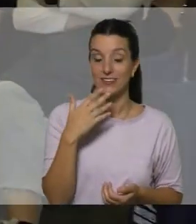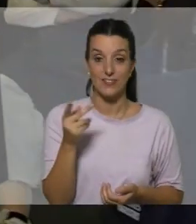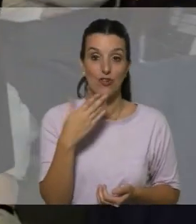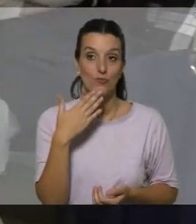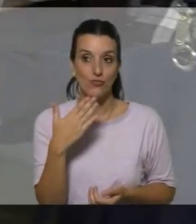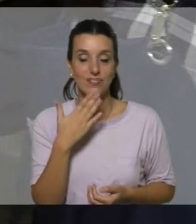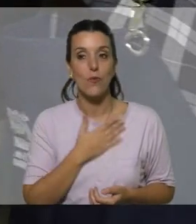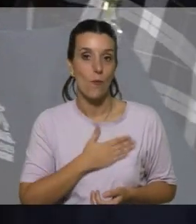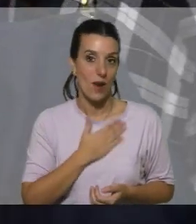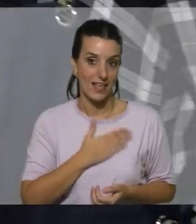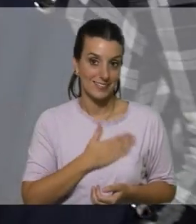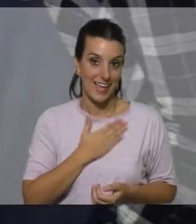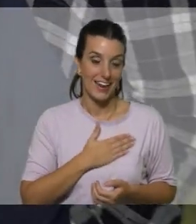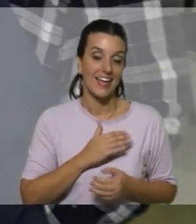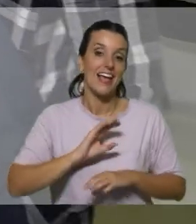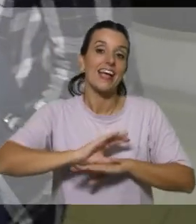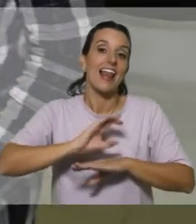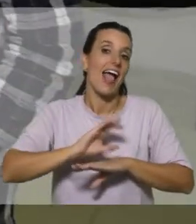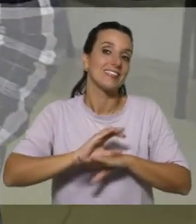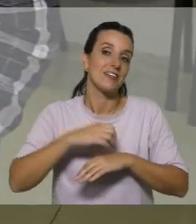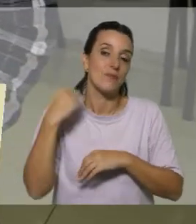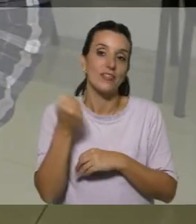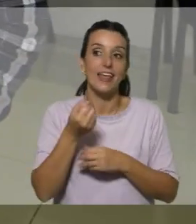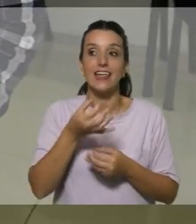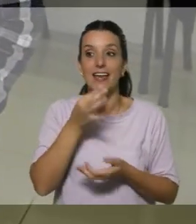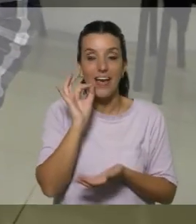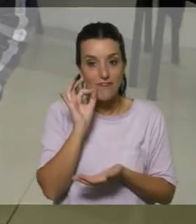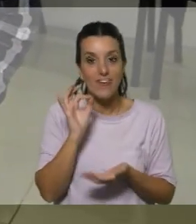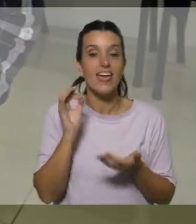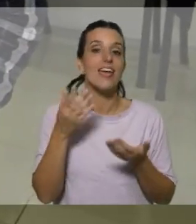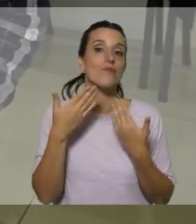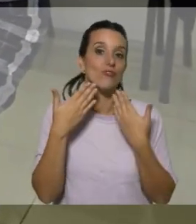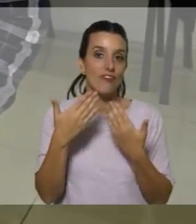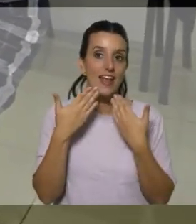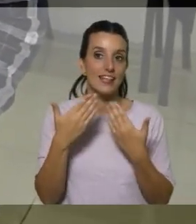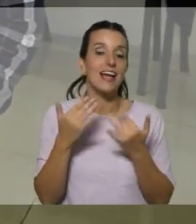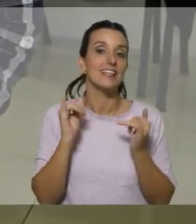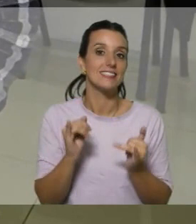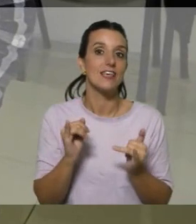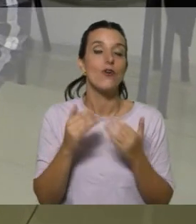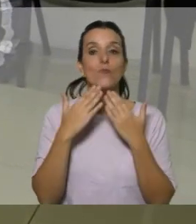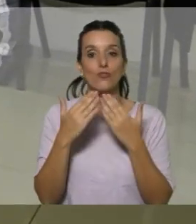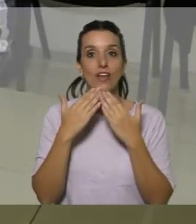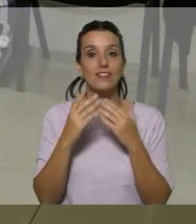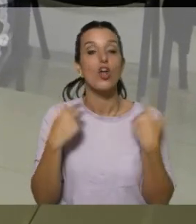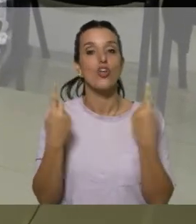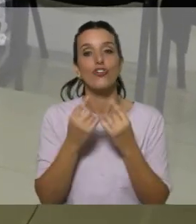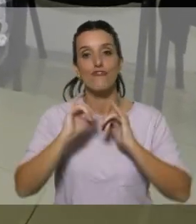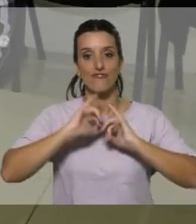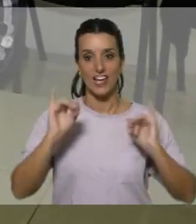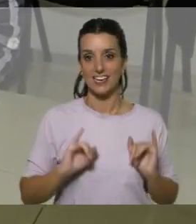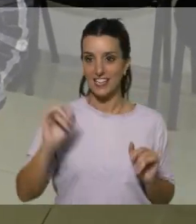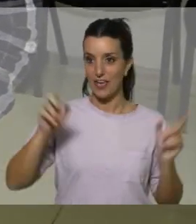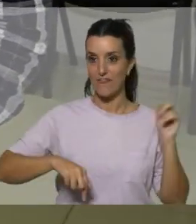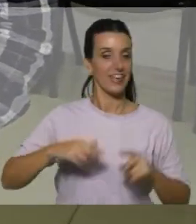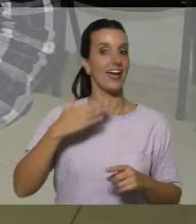verdad, un placer esta clase intensa de café, así como el café mismo, además. Como el café mismo. Nosotros muy felices de